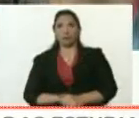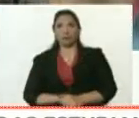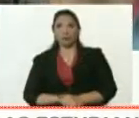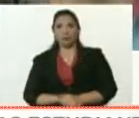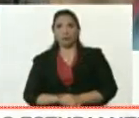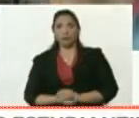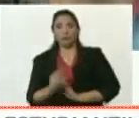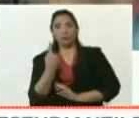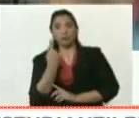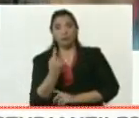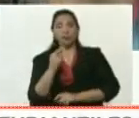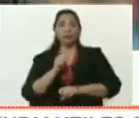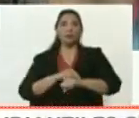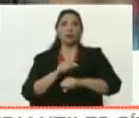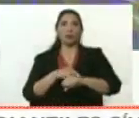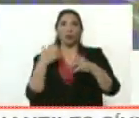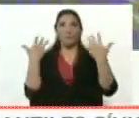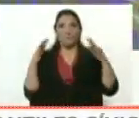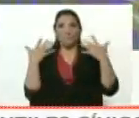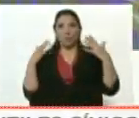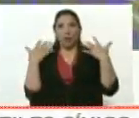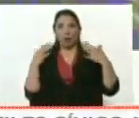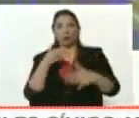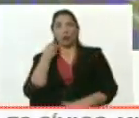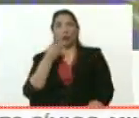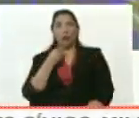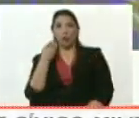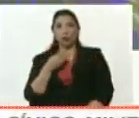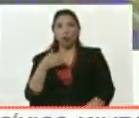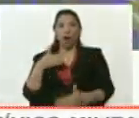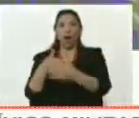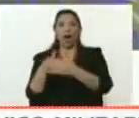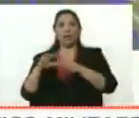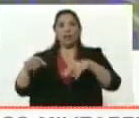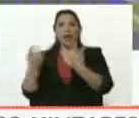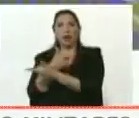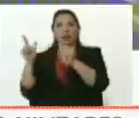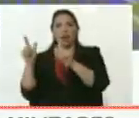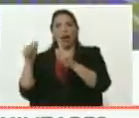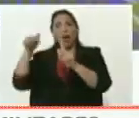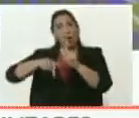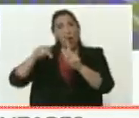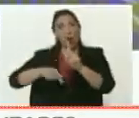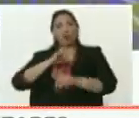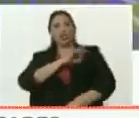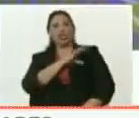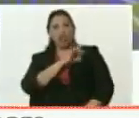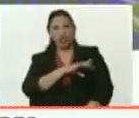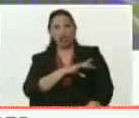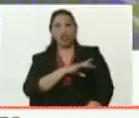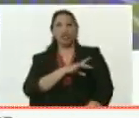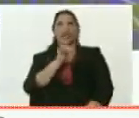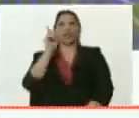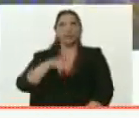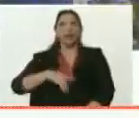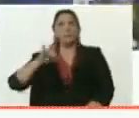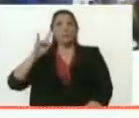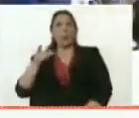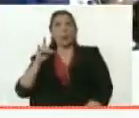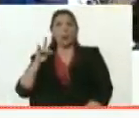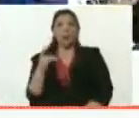minuto de aplausos para la juventud antineoliberal que hoy, desde Chile, pasando por